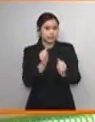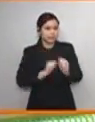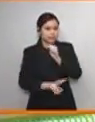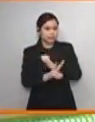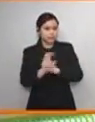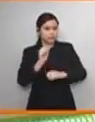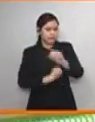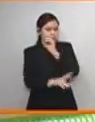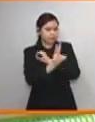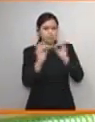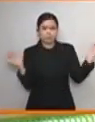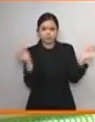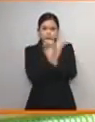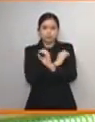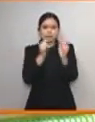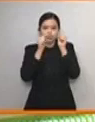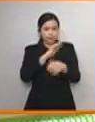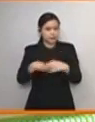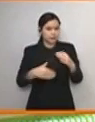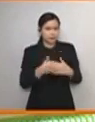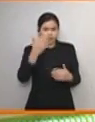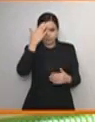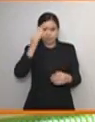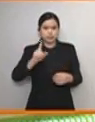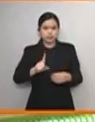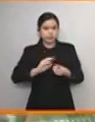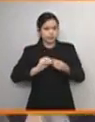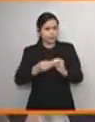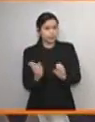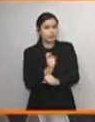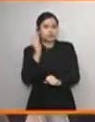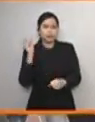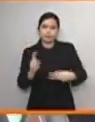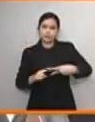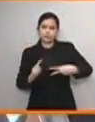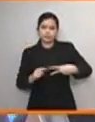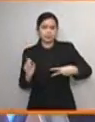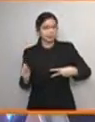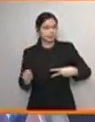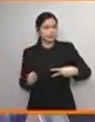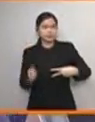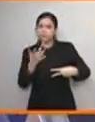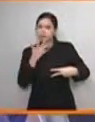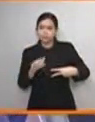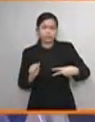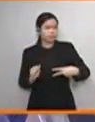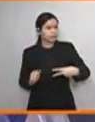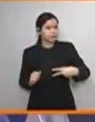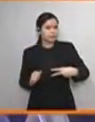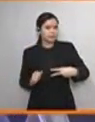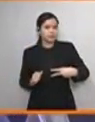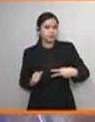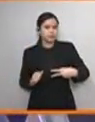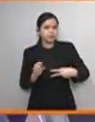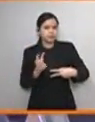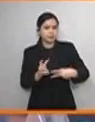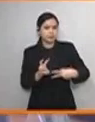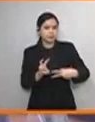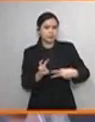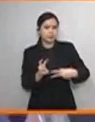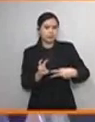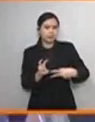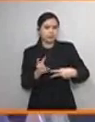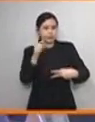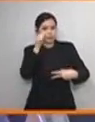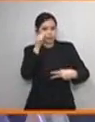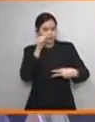números favoritos junto a premiados y premiados mix. Atentos porque se viene el primer número ganador con su primer dígito. Suerte. Y este